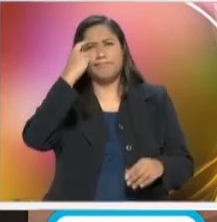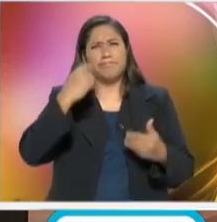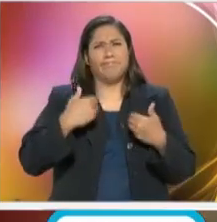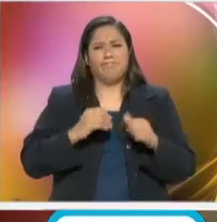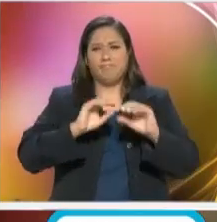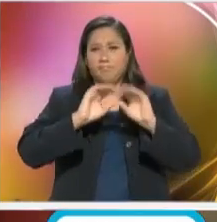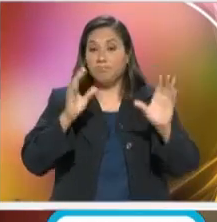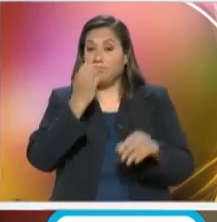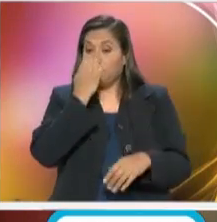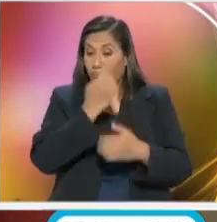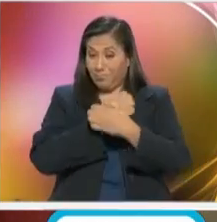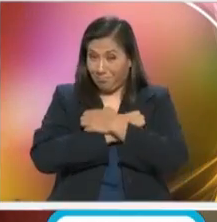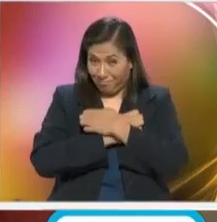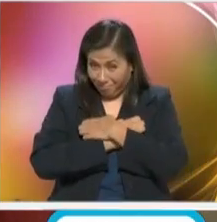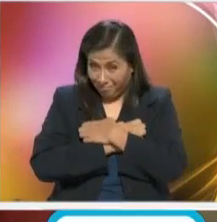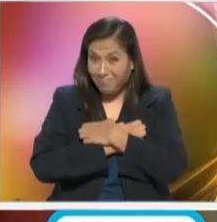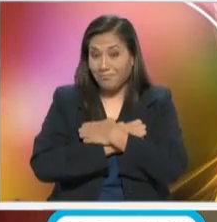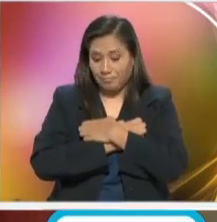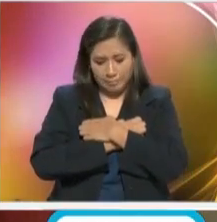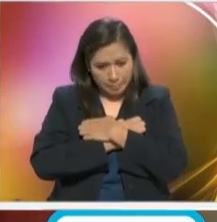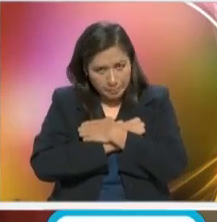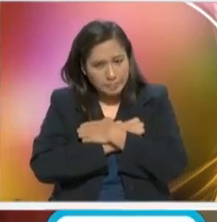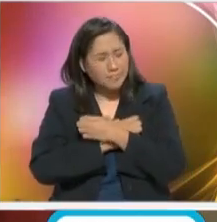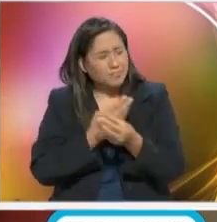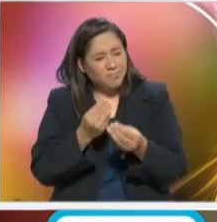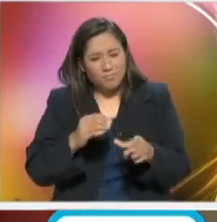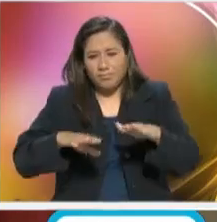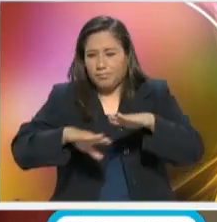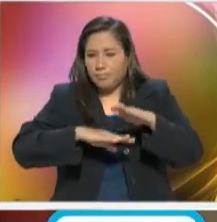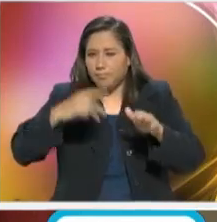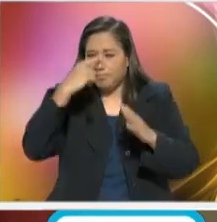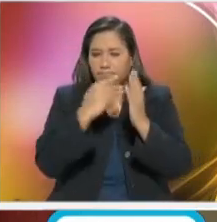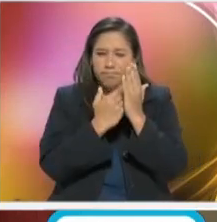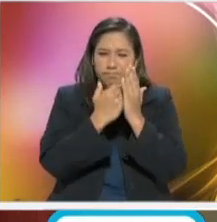que la educación sin duda alguna es la herramienta básica